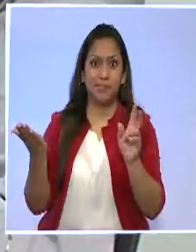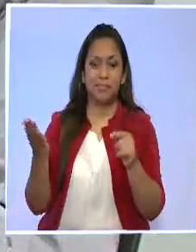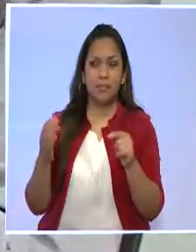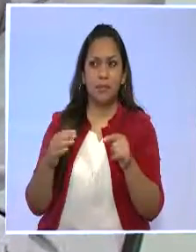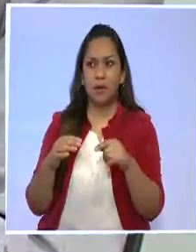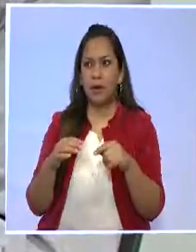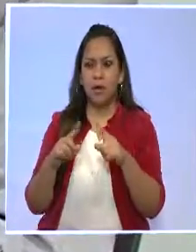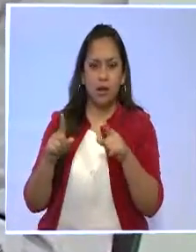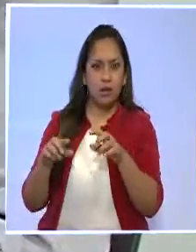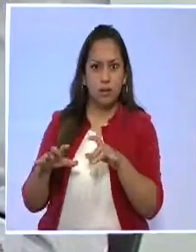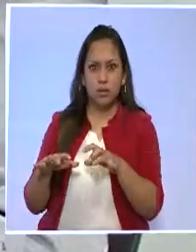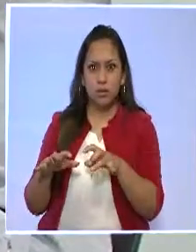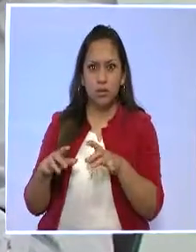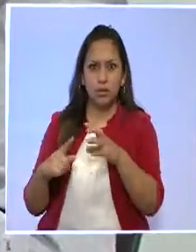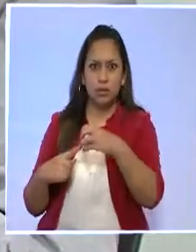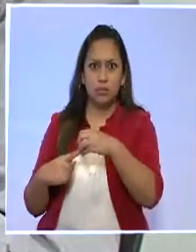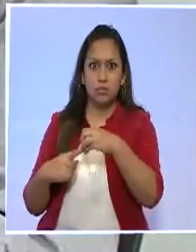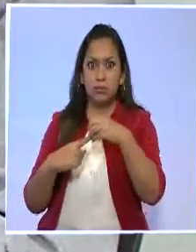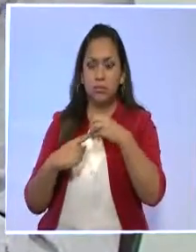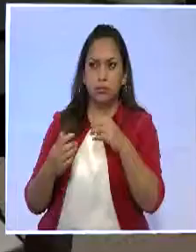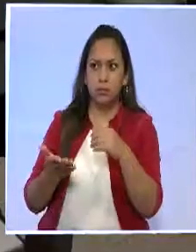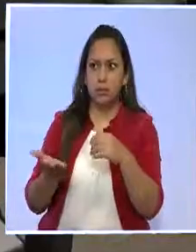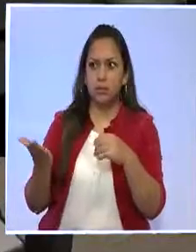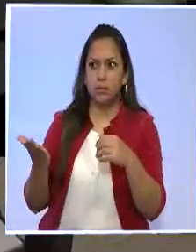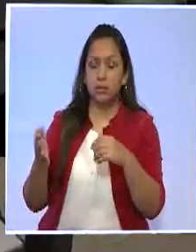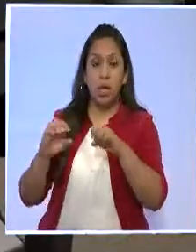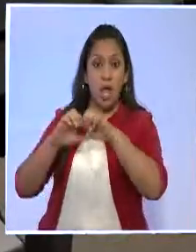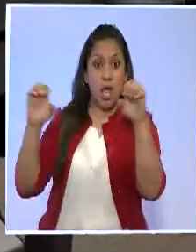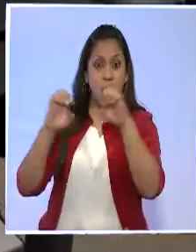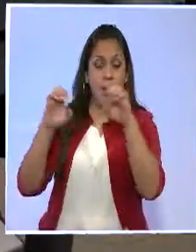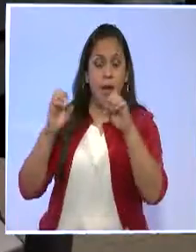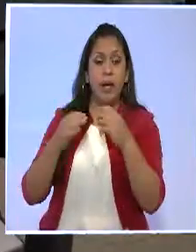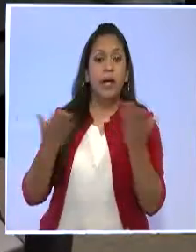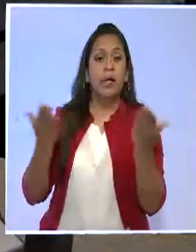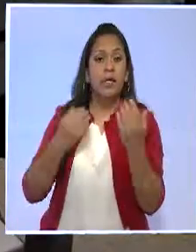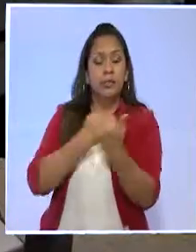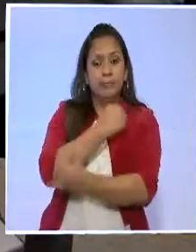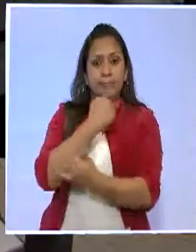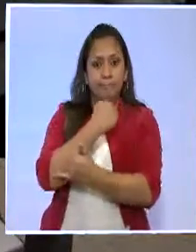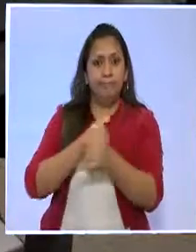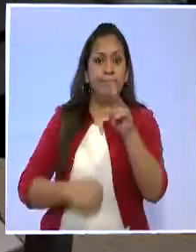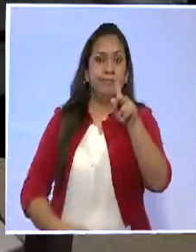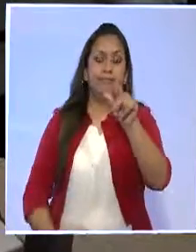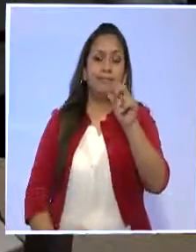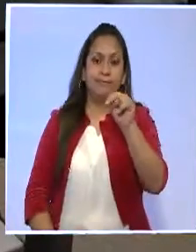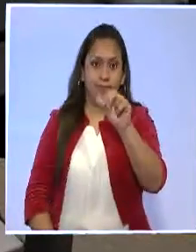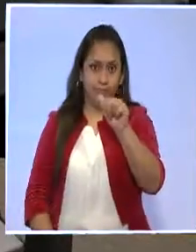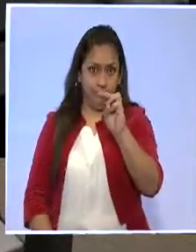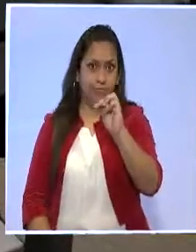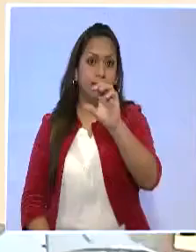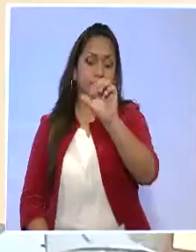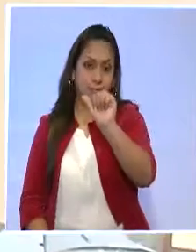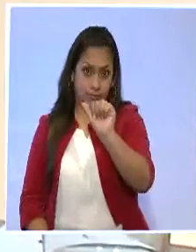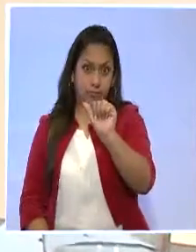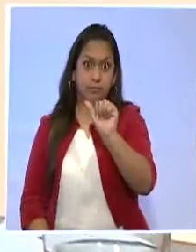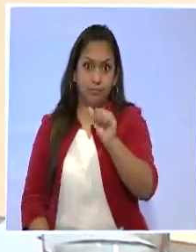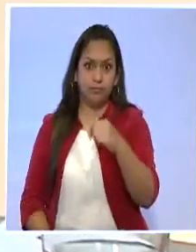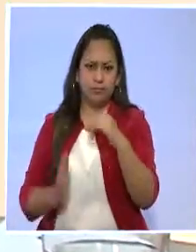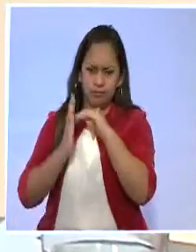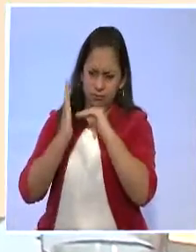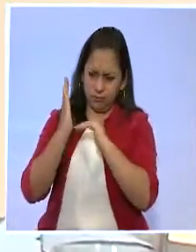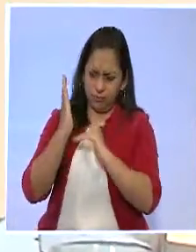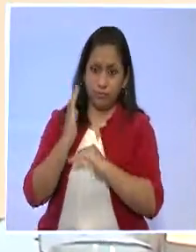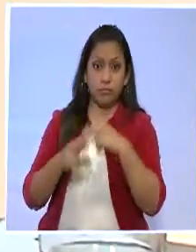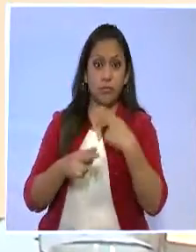una de las principales empresas offshore en panamá y que ahora se ha develado muchos nombres en todo el mundo sobre cómo se